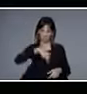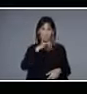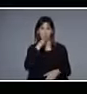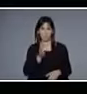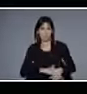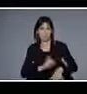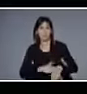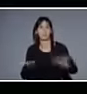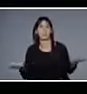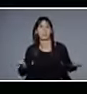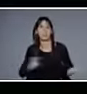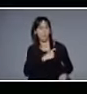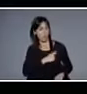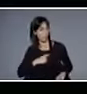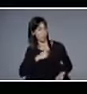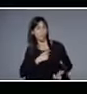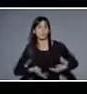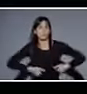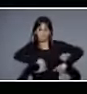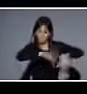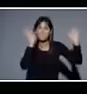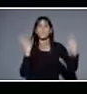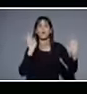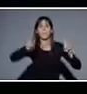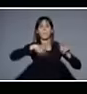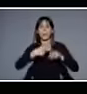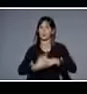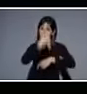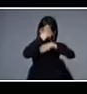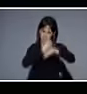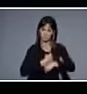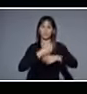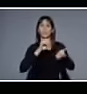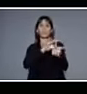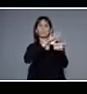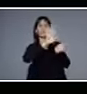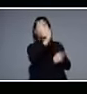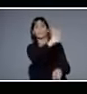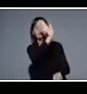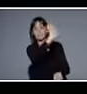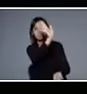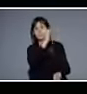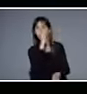fuera la comisión y la imposición que hay